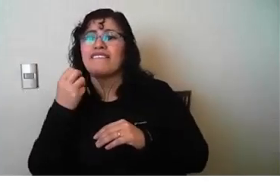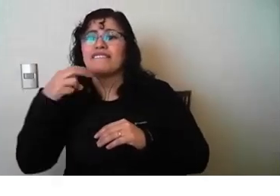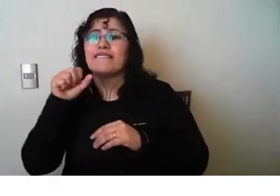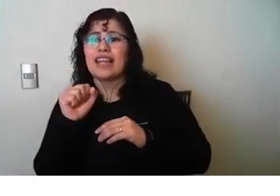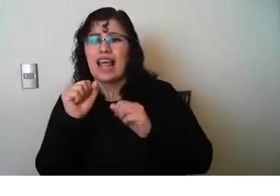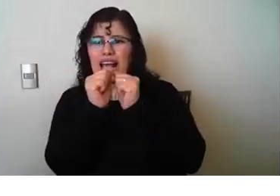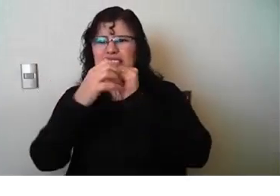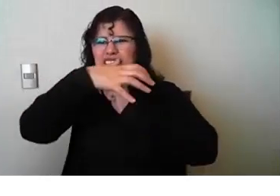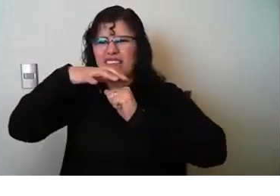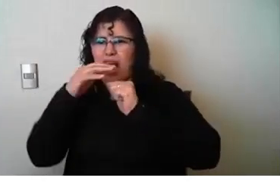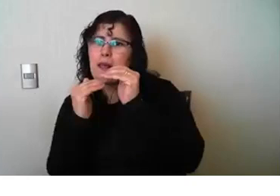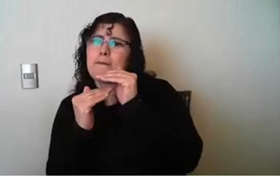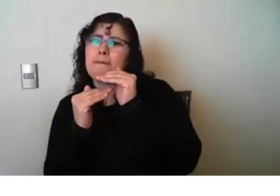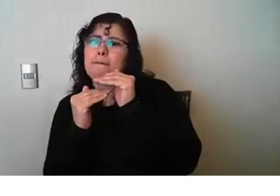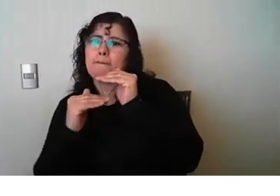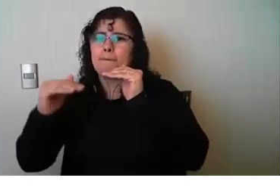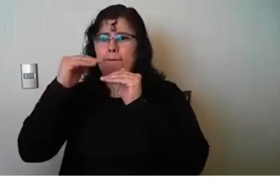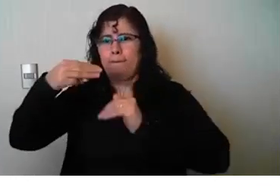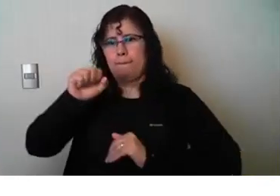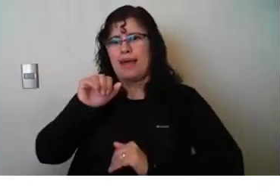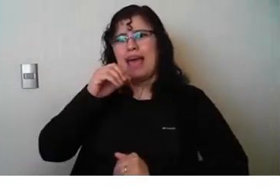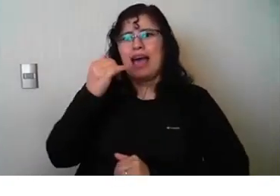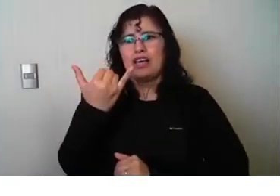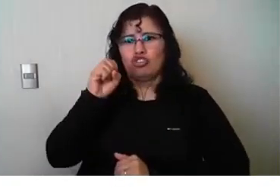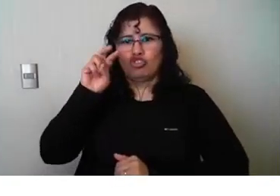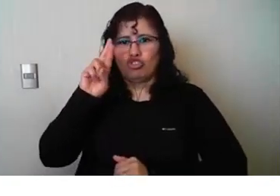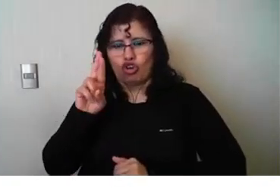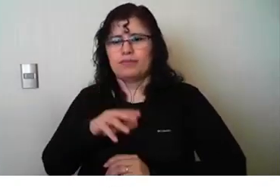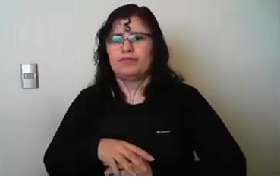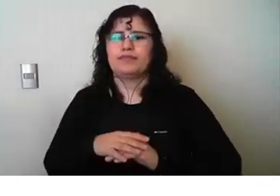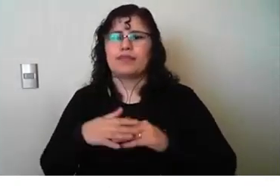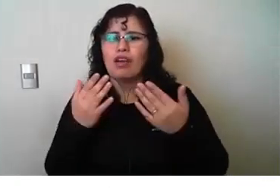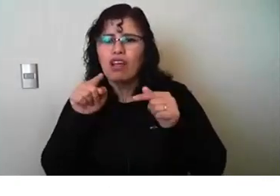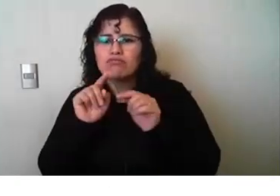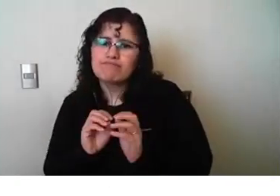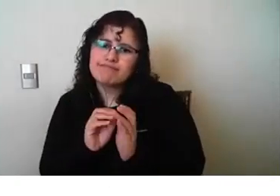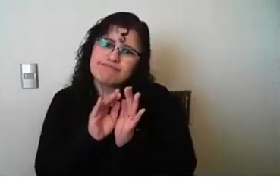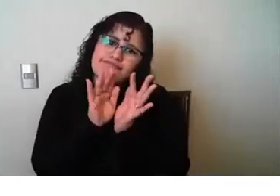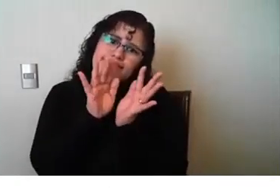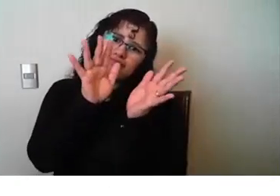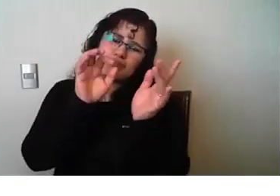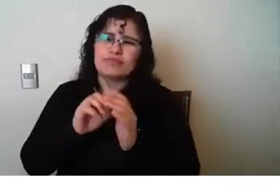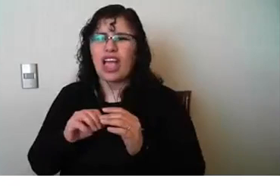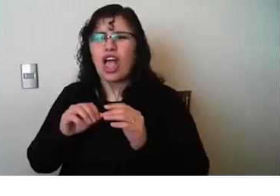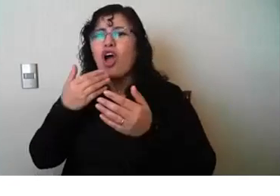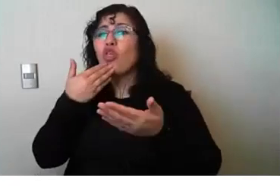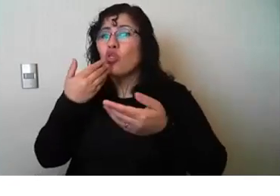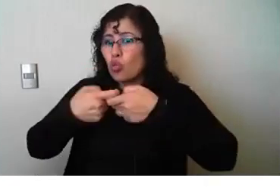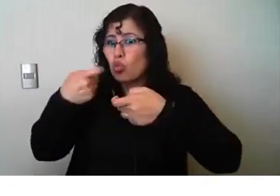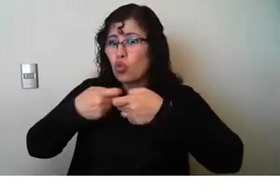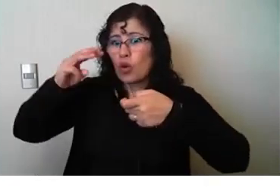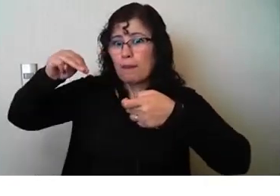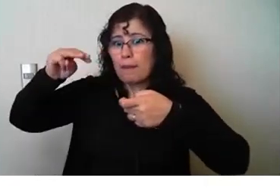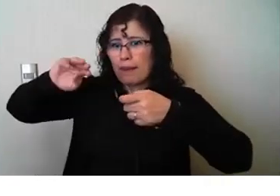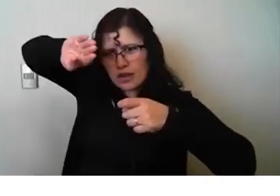Estas son venas propiamente tal, histológicamente son venas, pero drenan en estos desdoblamientos de la dura madre, que es el seno recto. Entonces,